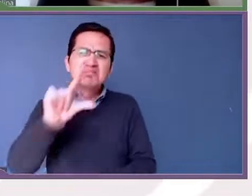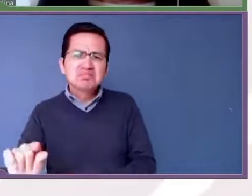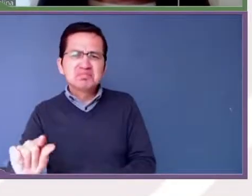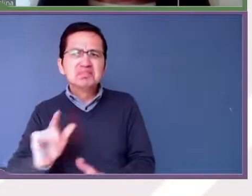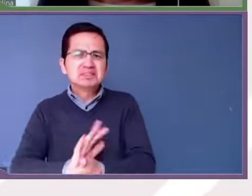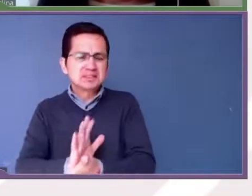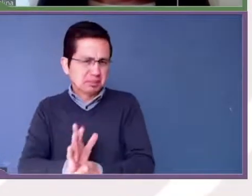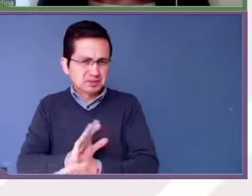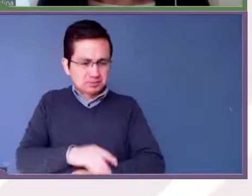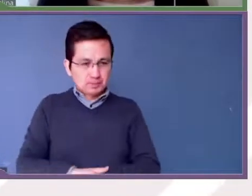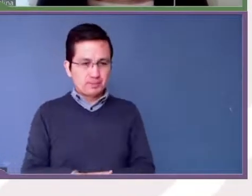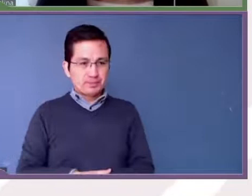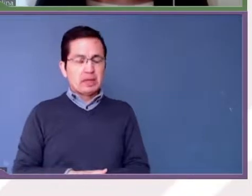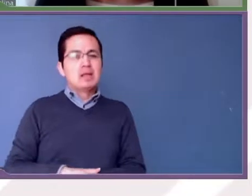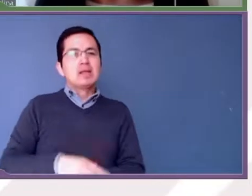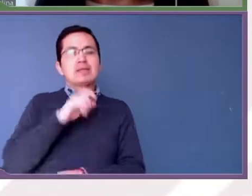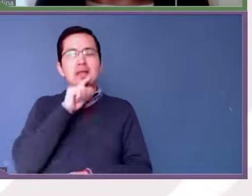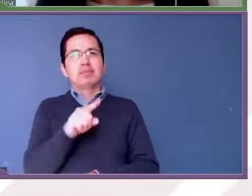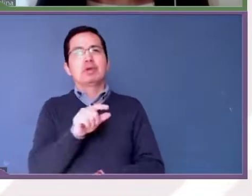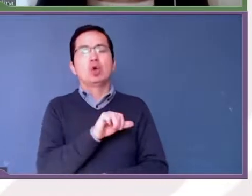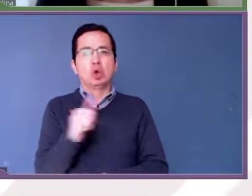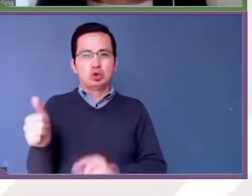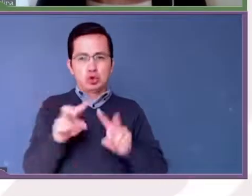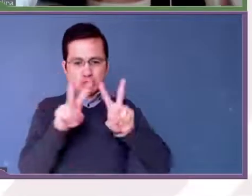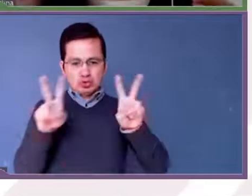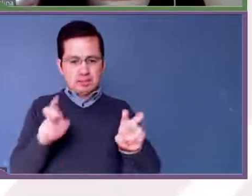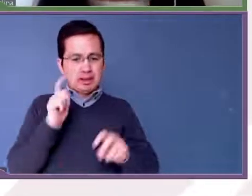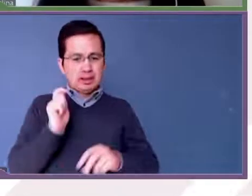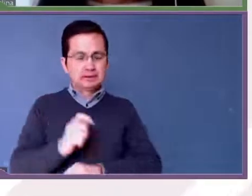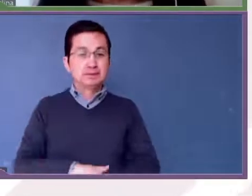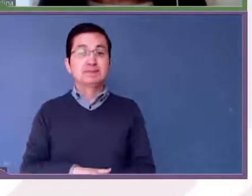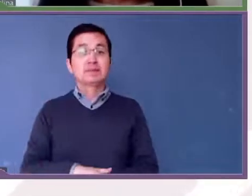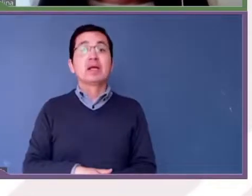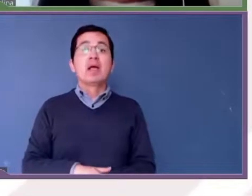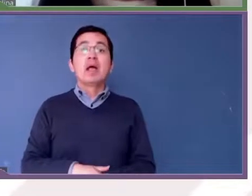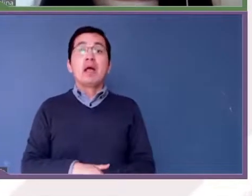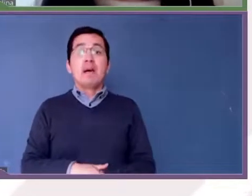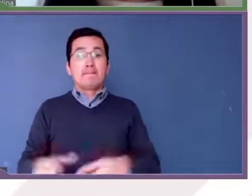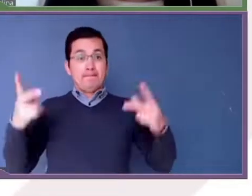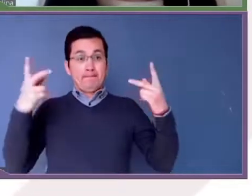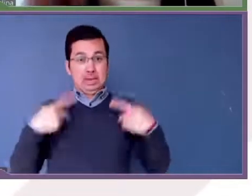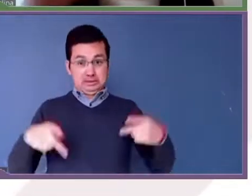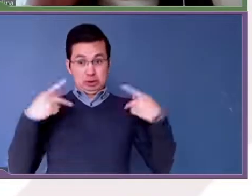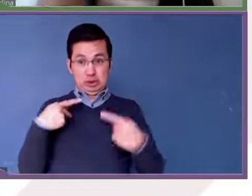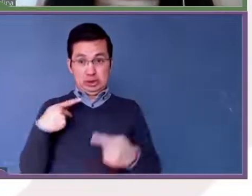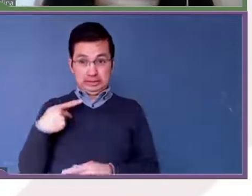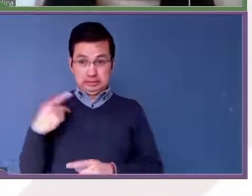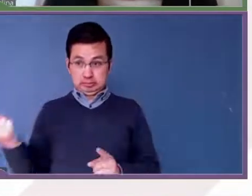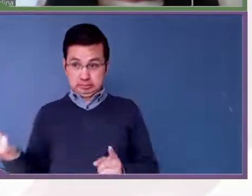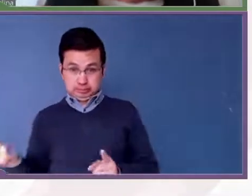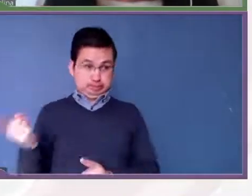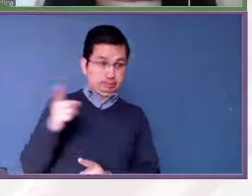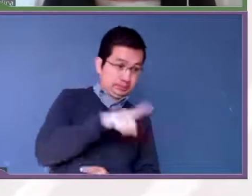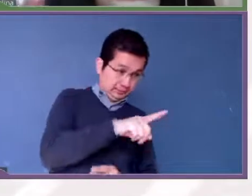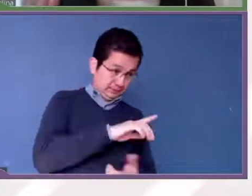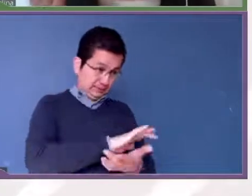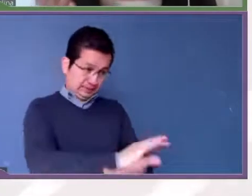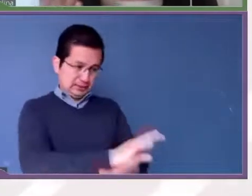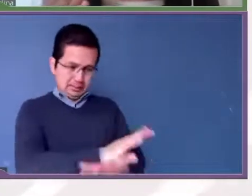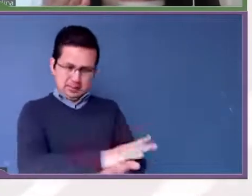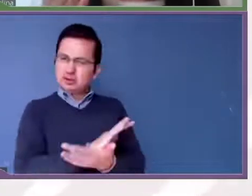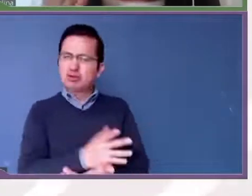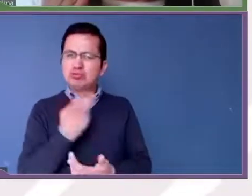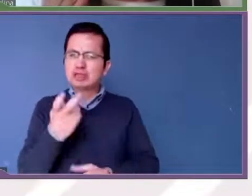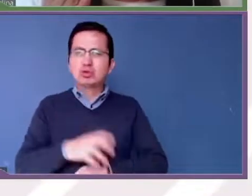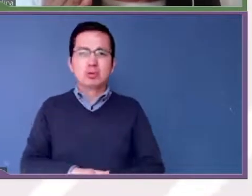Otra cuestión precisamente es la discriminación hacia las personas. Y los tres lugares es